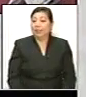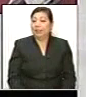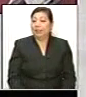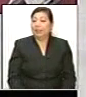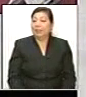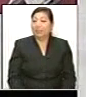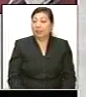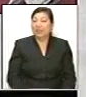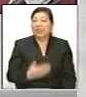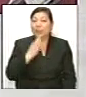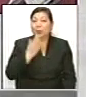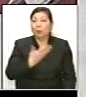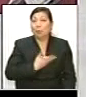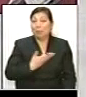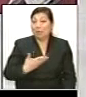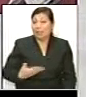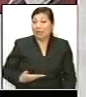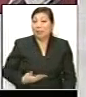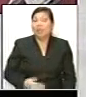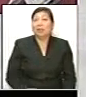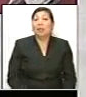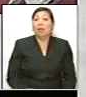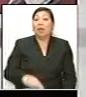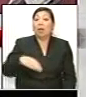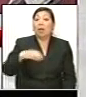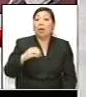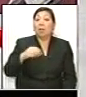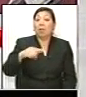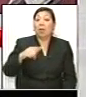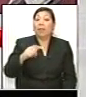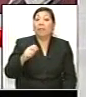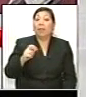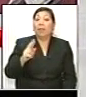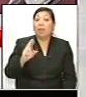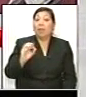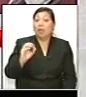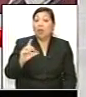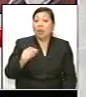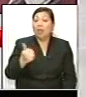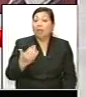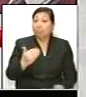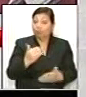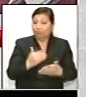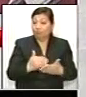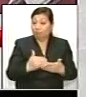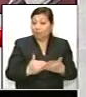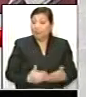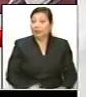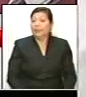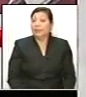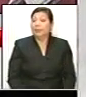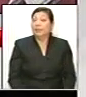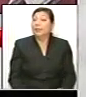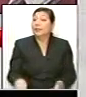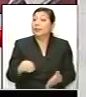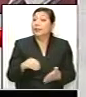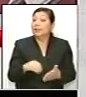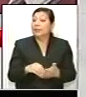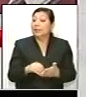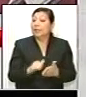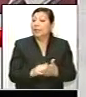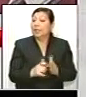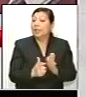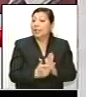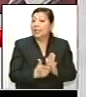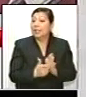el congresista William Monterola. Hay que indicar que en la agenda figura la propuesta legal